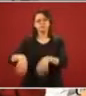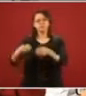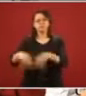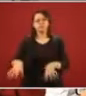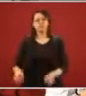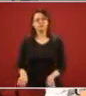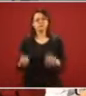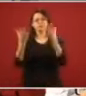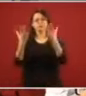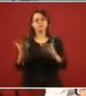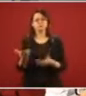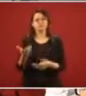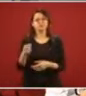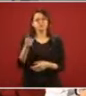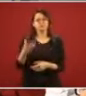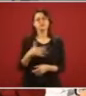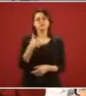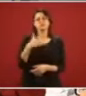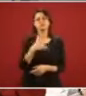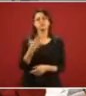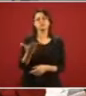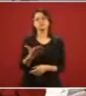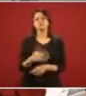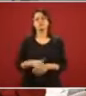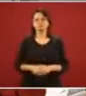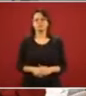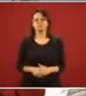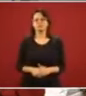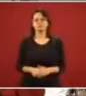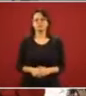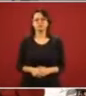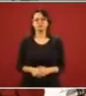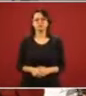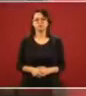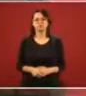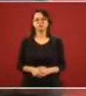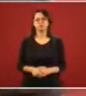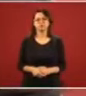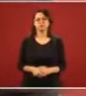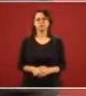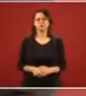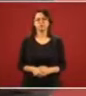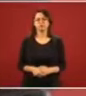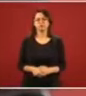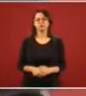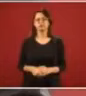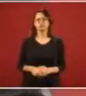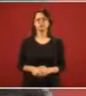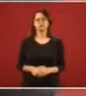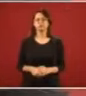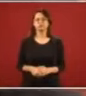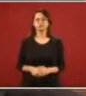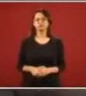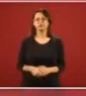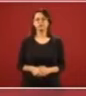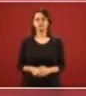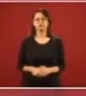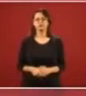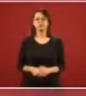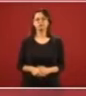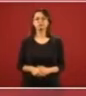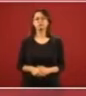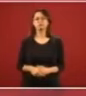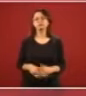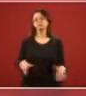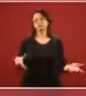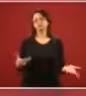peaje, de que están dejando pasar sin cobrar? Bueno, va a informar el Gabinete de